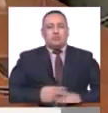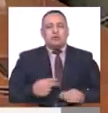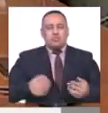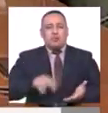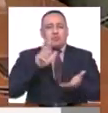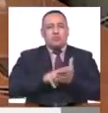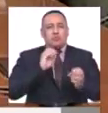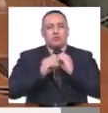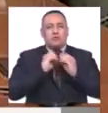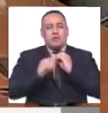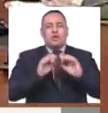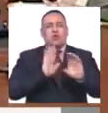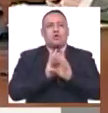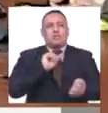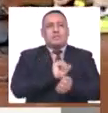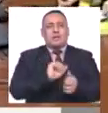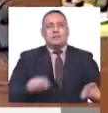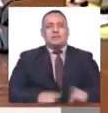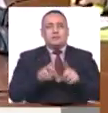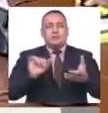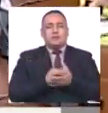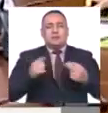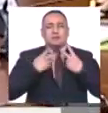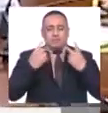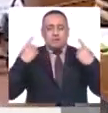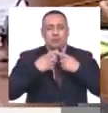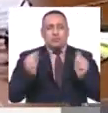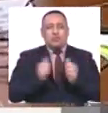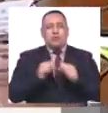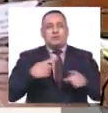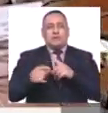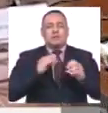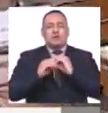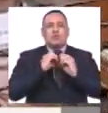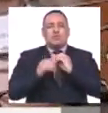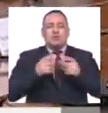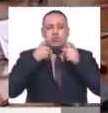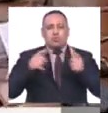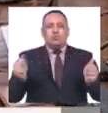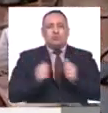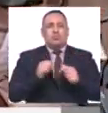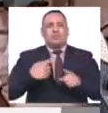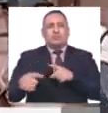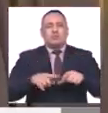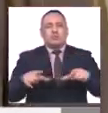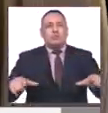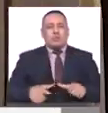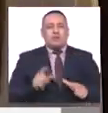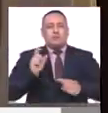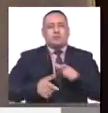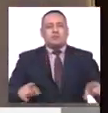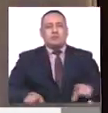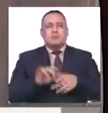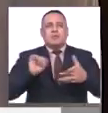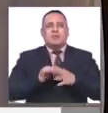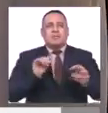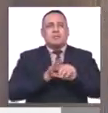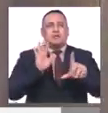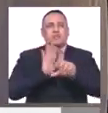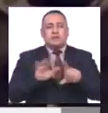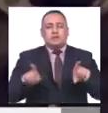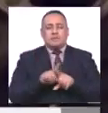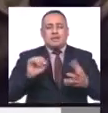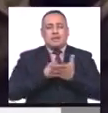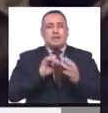aprobó modificar el Código Penal y dos decretos legislativos que regulan la vigilancia electrónica personal, además del decreto legislativo